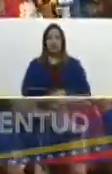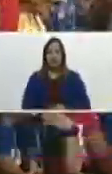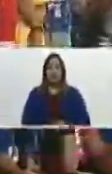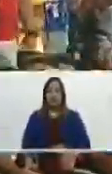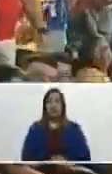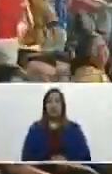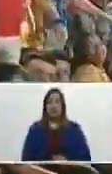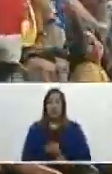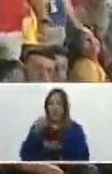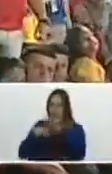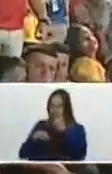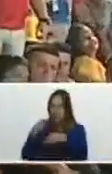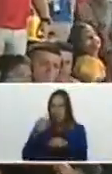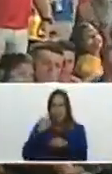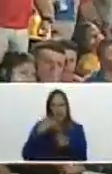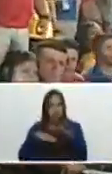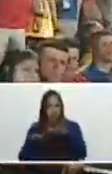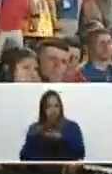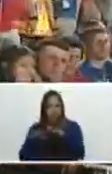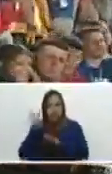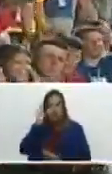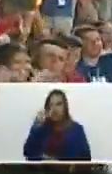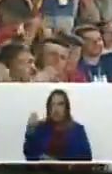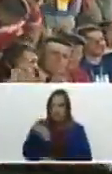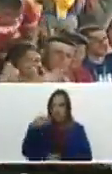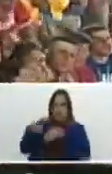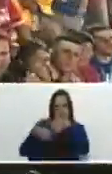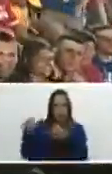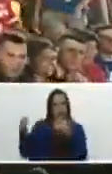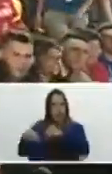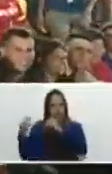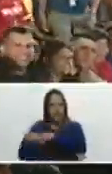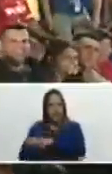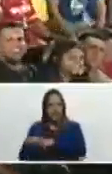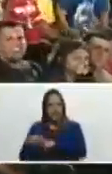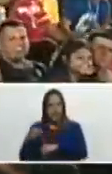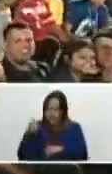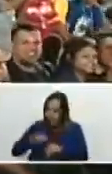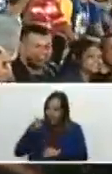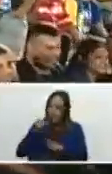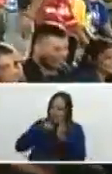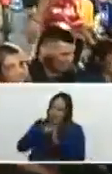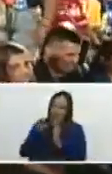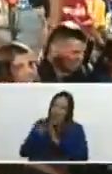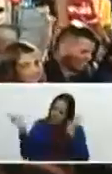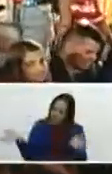Explícame, sigue barajeando la cosa para entenderla más. Barajea, mete el dedo ahí en la llaga, dale.